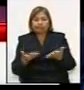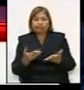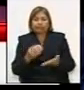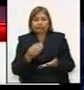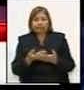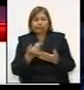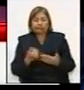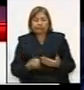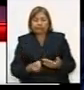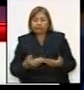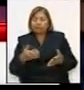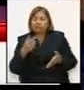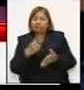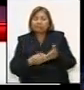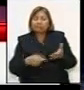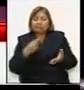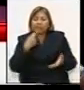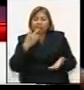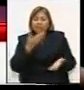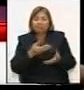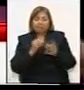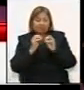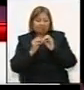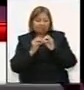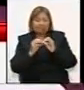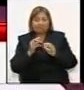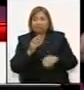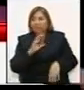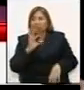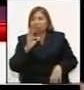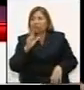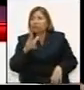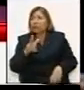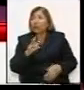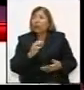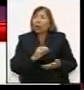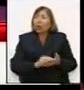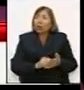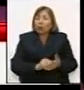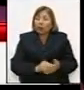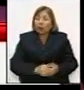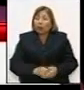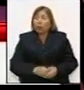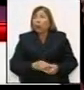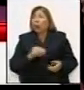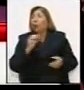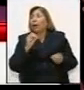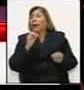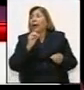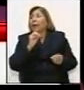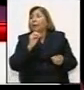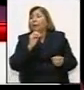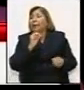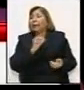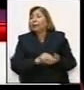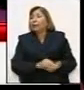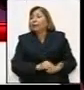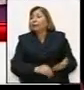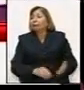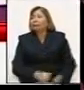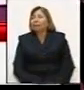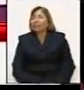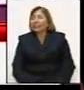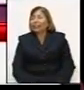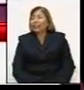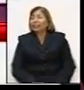anterior, que fue de alguna manera corregido en la del 93. Las constituciones en el Perú se han hecho en transición,